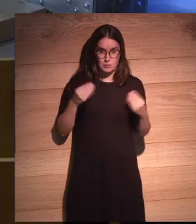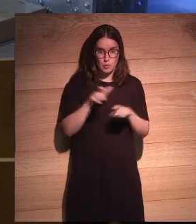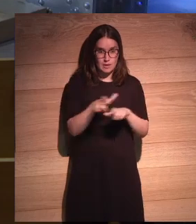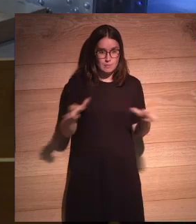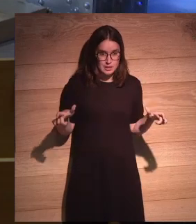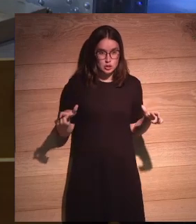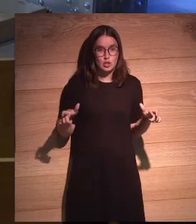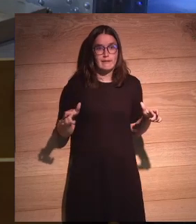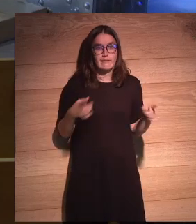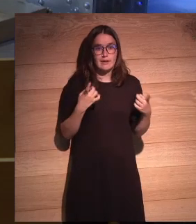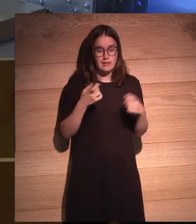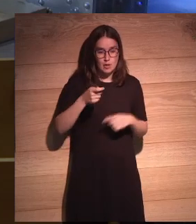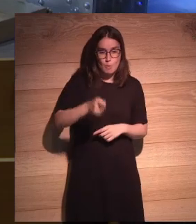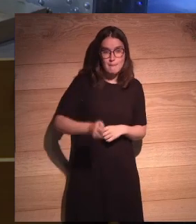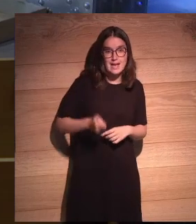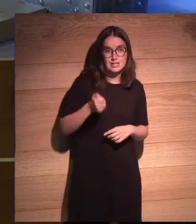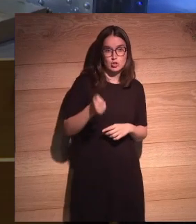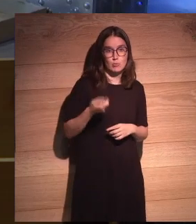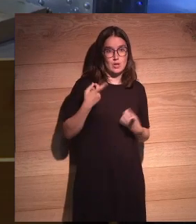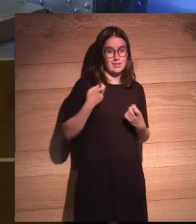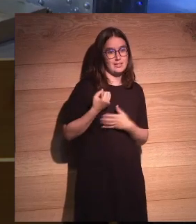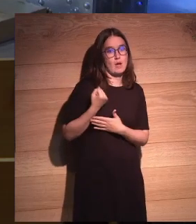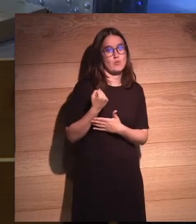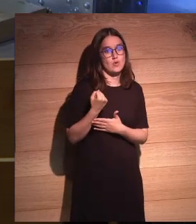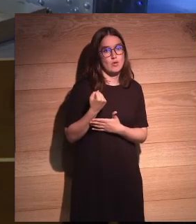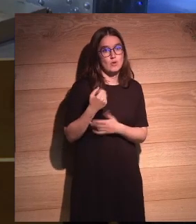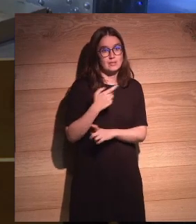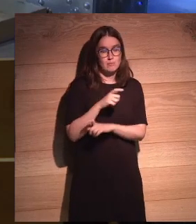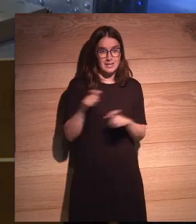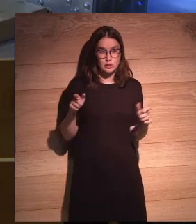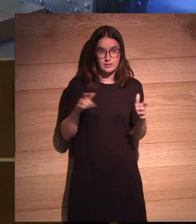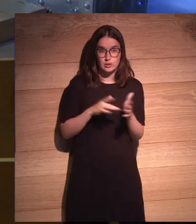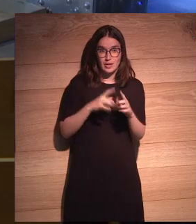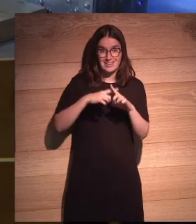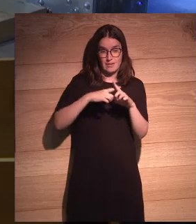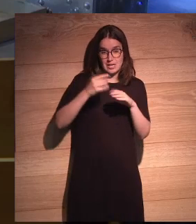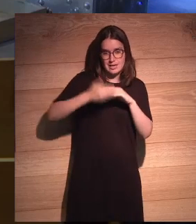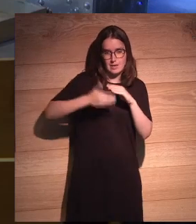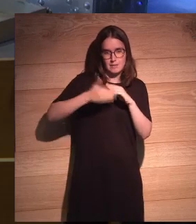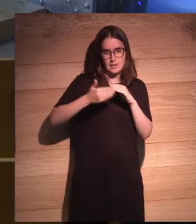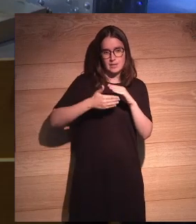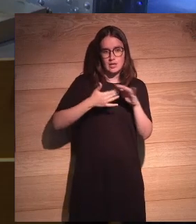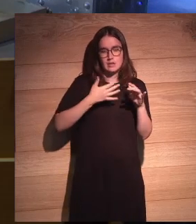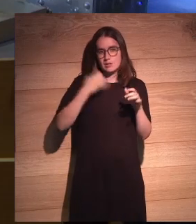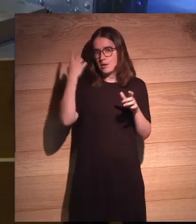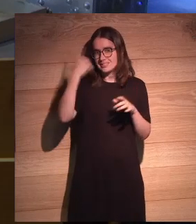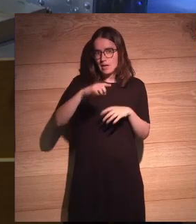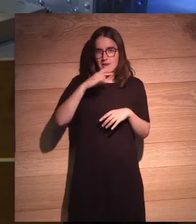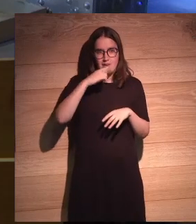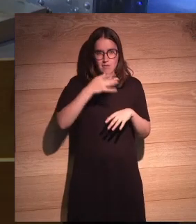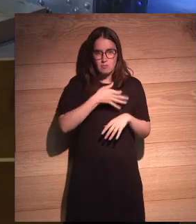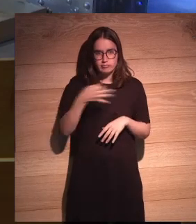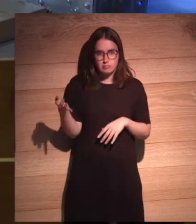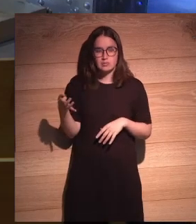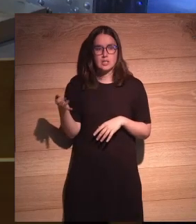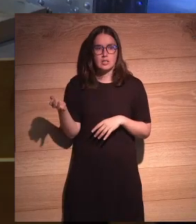persona que necesita un bastón porque necesita un apoyo, las personas que están en el nivel límite son perfectamente conscientes, hablan